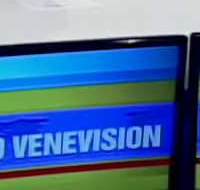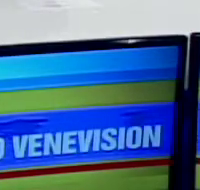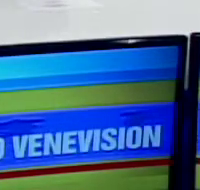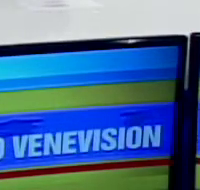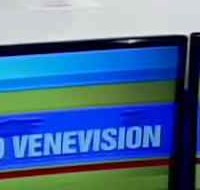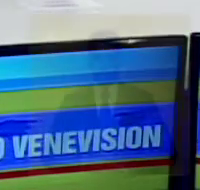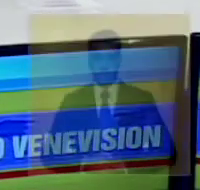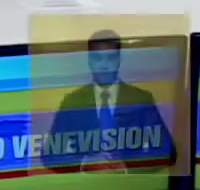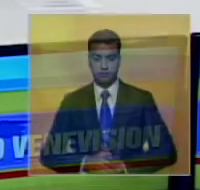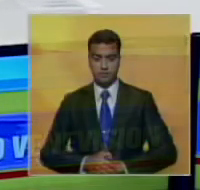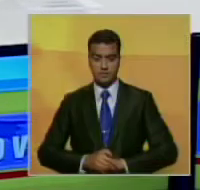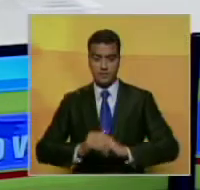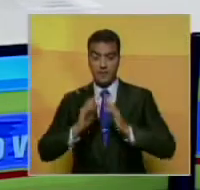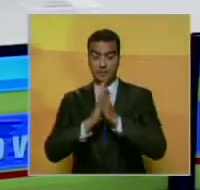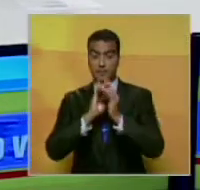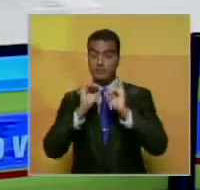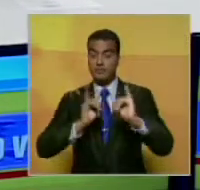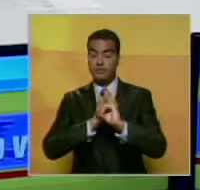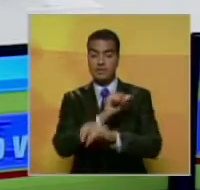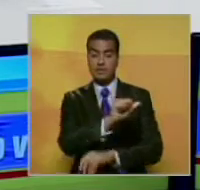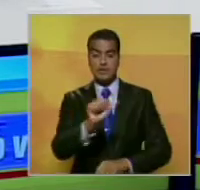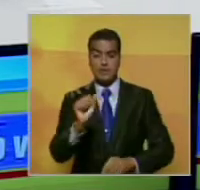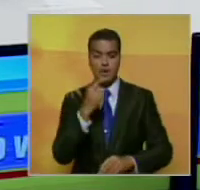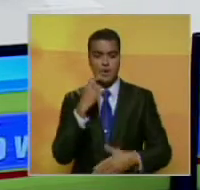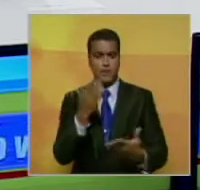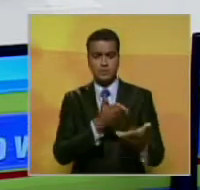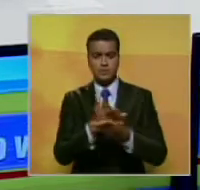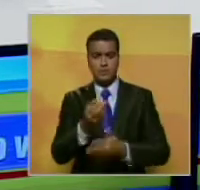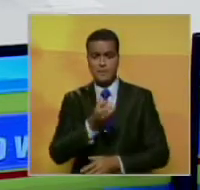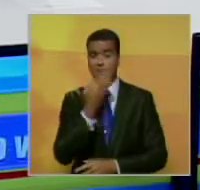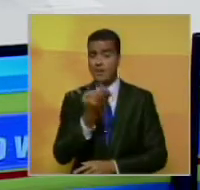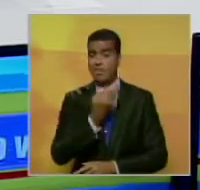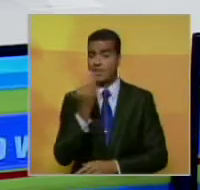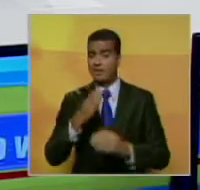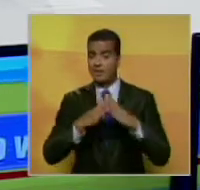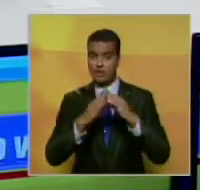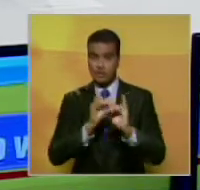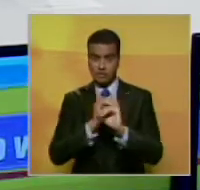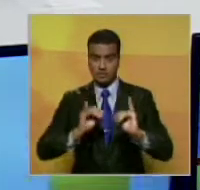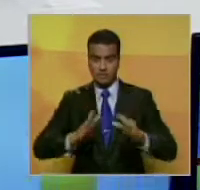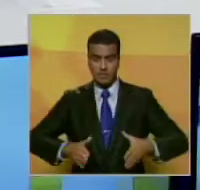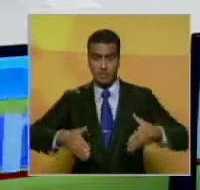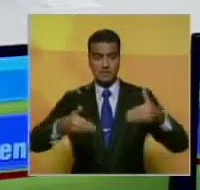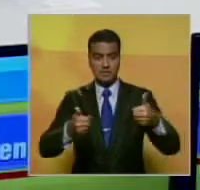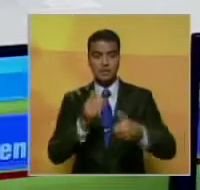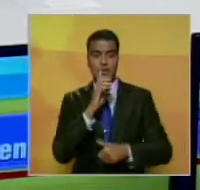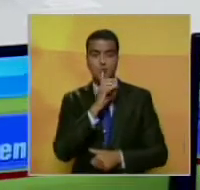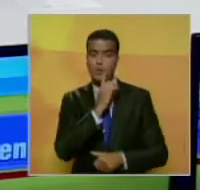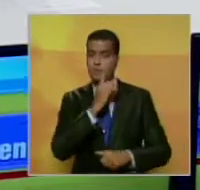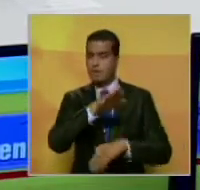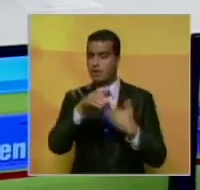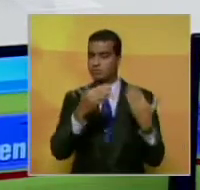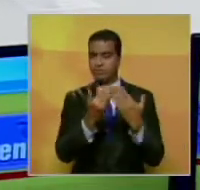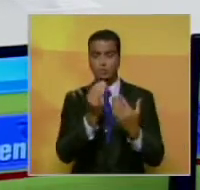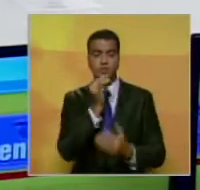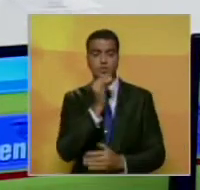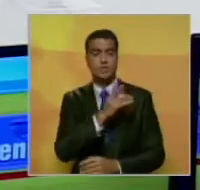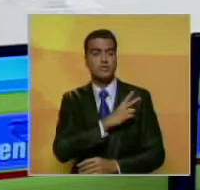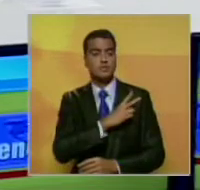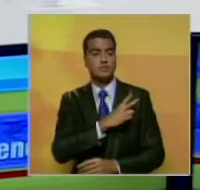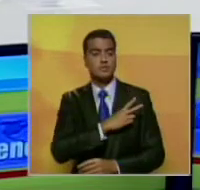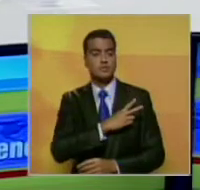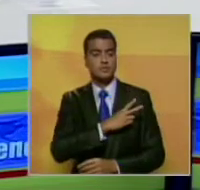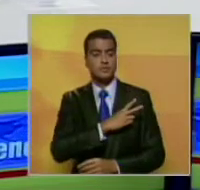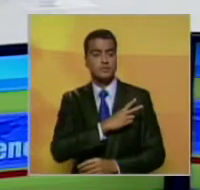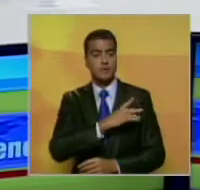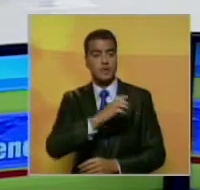¿Qué tal, amigos? Feliz semana para todos. Bienvenidos como siempre. Muy buenas tardes tengan todos. Ya estamos listos en nombre del equipo de Noticiero Venevisión,